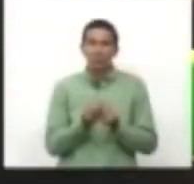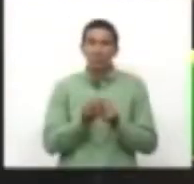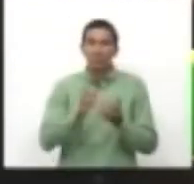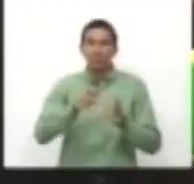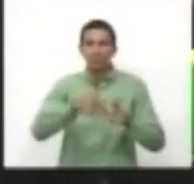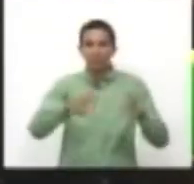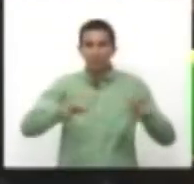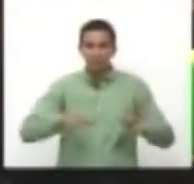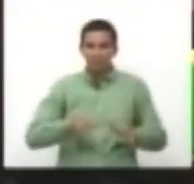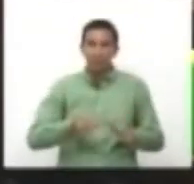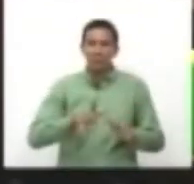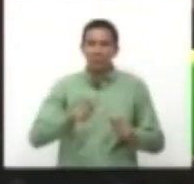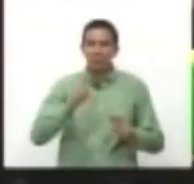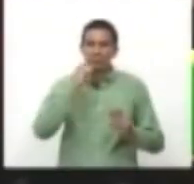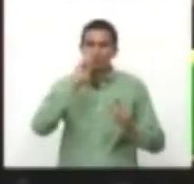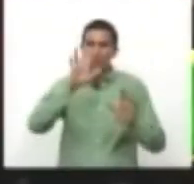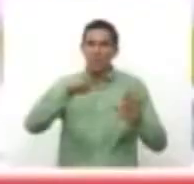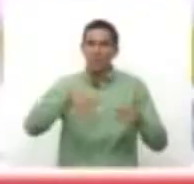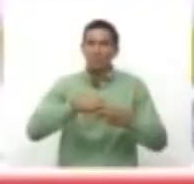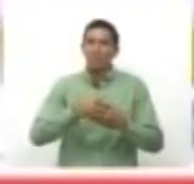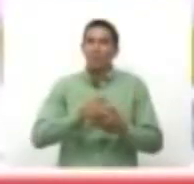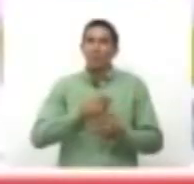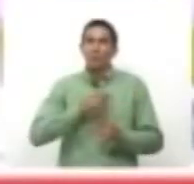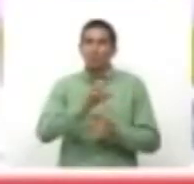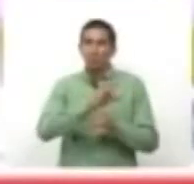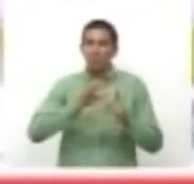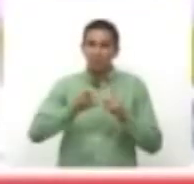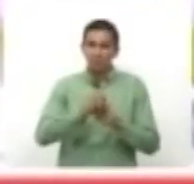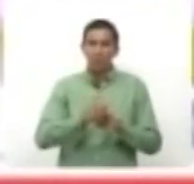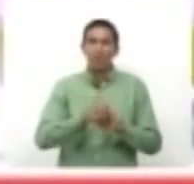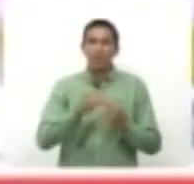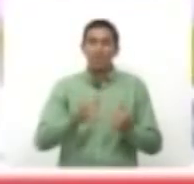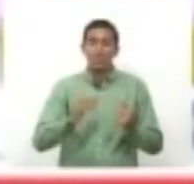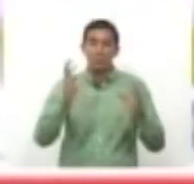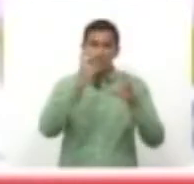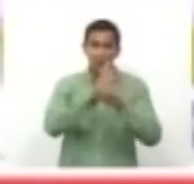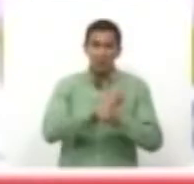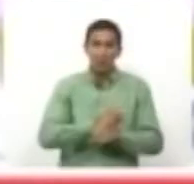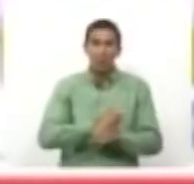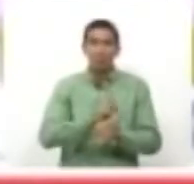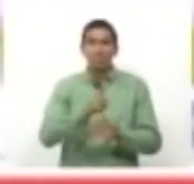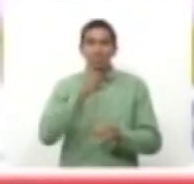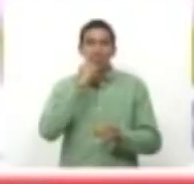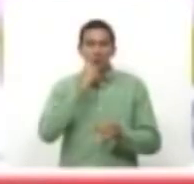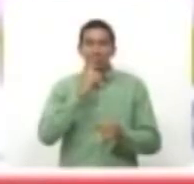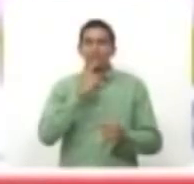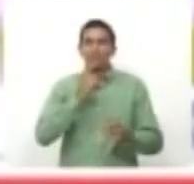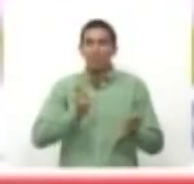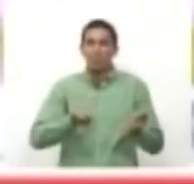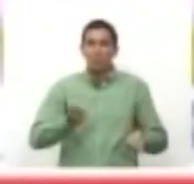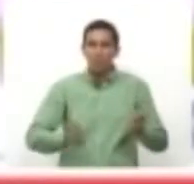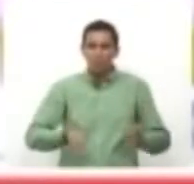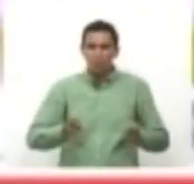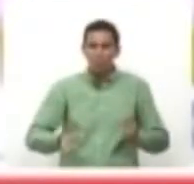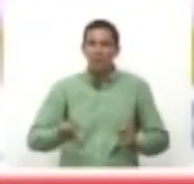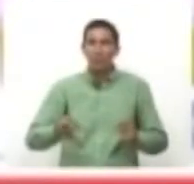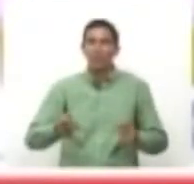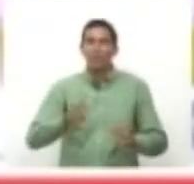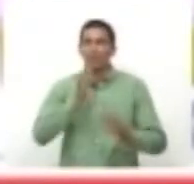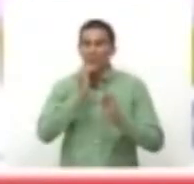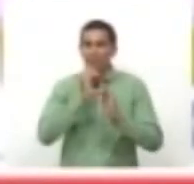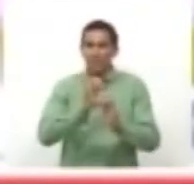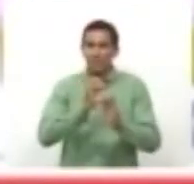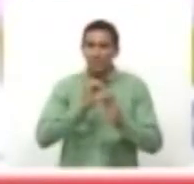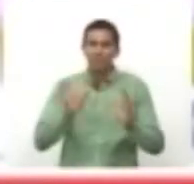Currambero, Patrimonio Cultural. Esta noche con la integración Cumbiamba, El Gallo Giro, Millo y Banda Papayera. Y